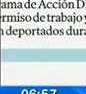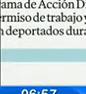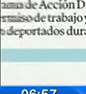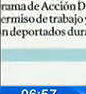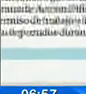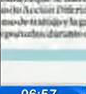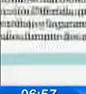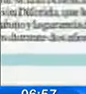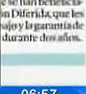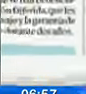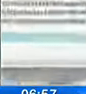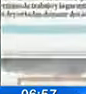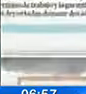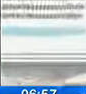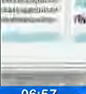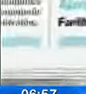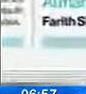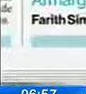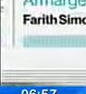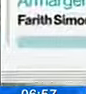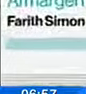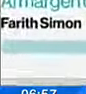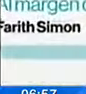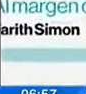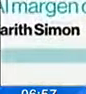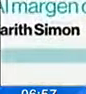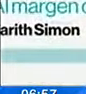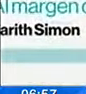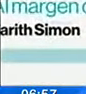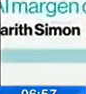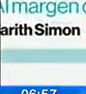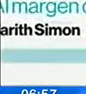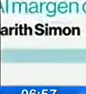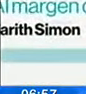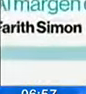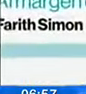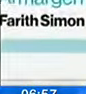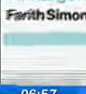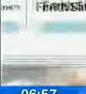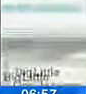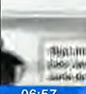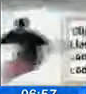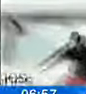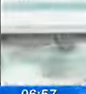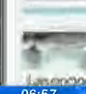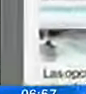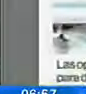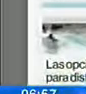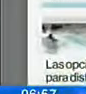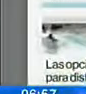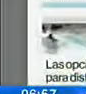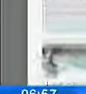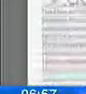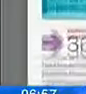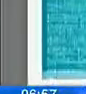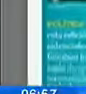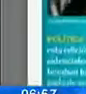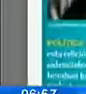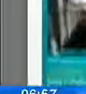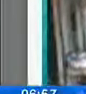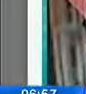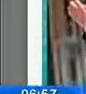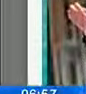candidato. Hay expectativa. En Líderes, ahí estamos viendo la historia de Ecualiza, una florícula. Eso, los títulos